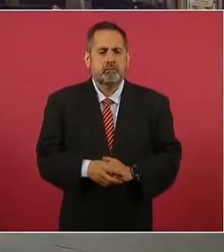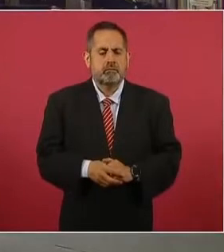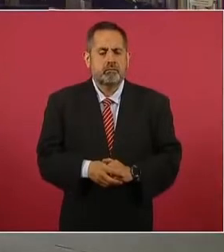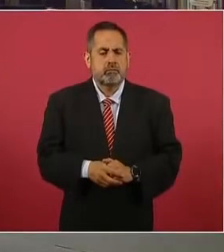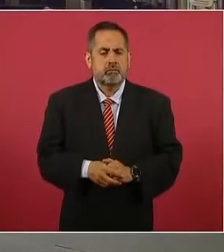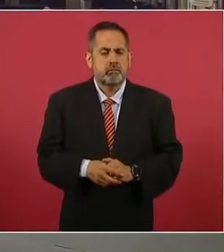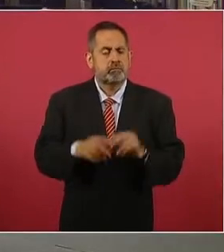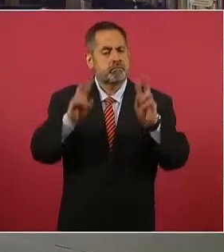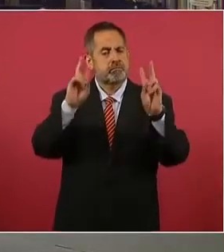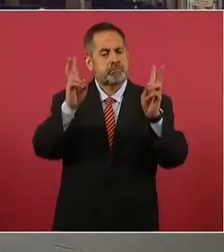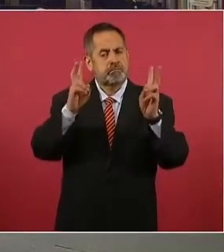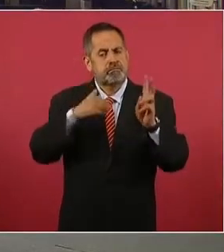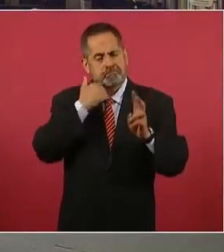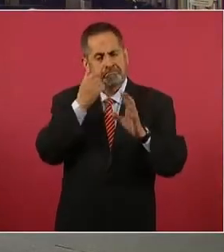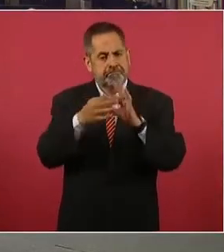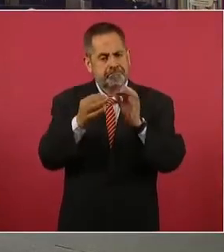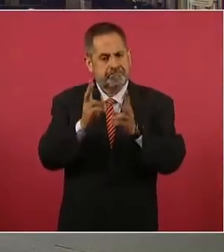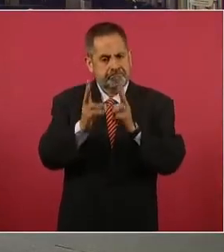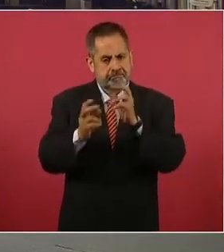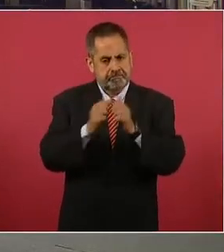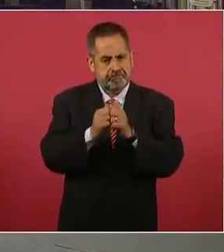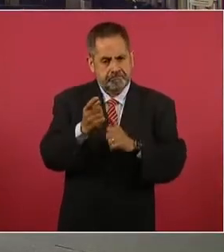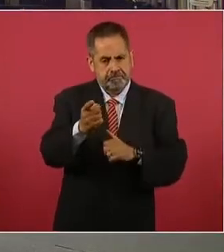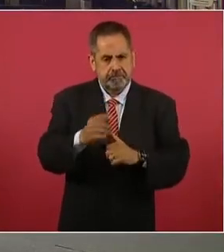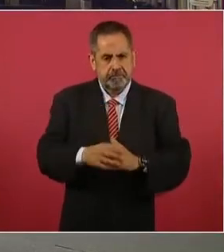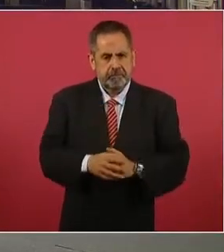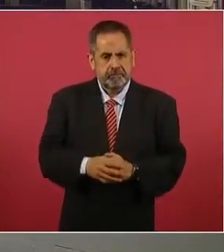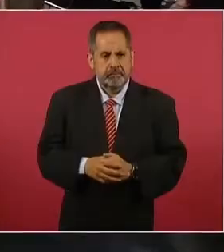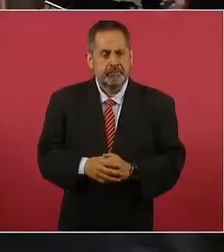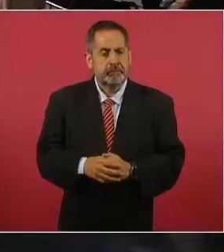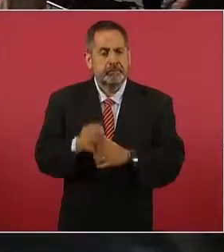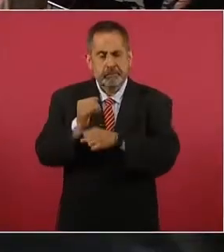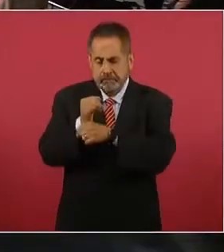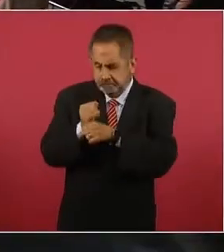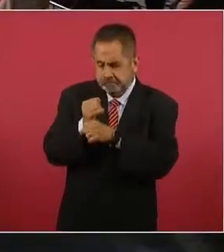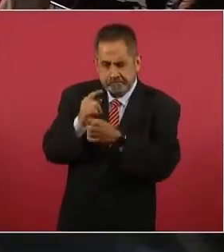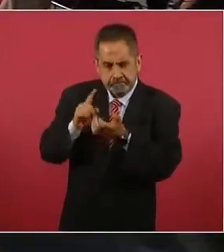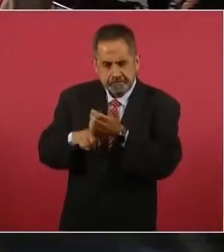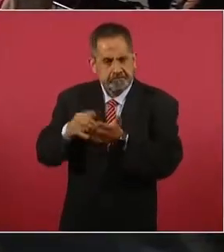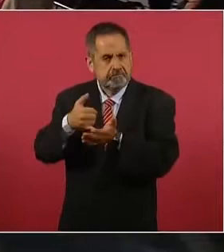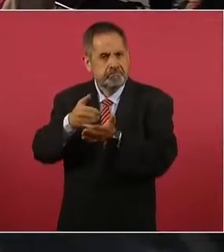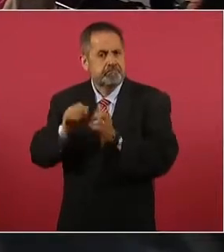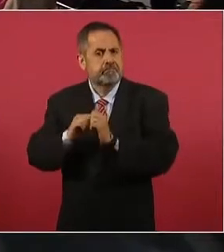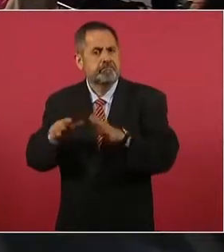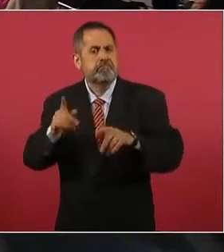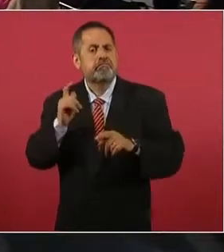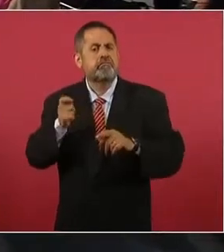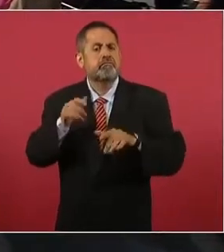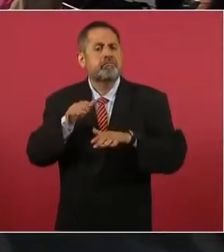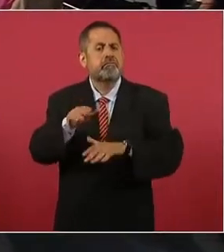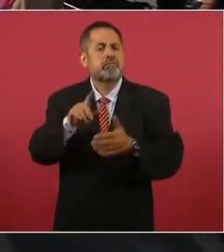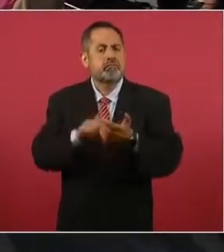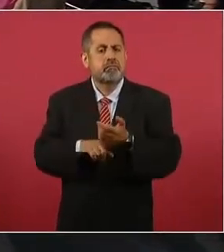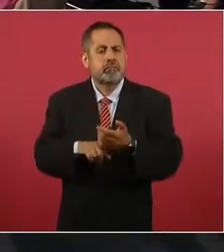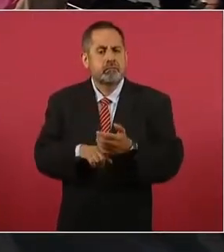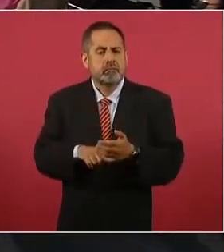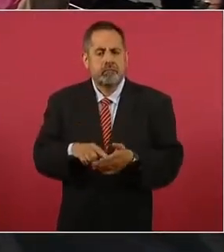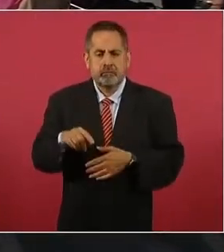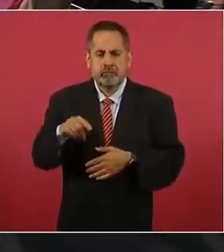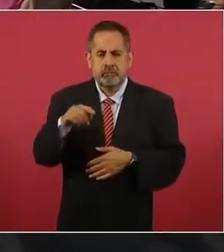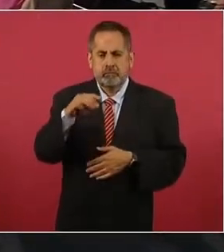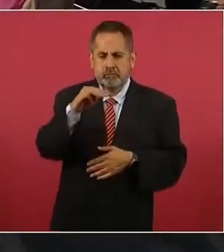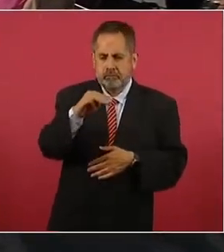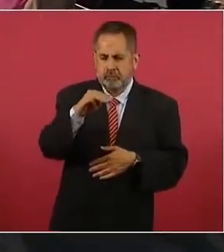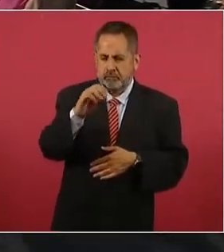El tema del que le quiero exponer, presidente, es una investigación que publicamos, que es sobre los montadeudas.